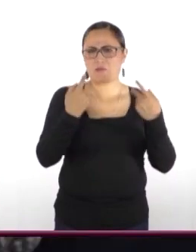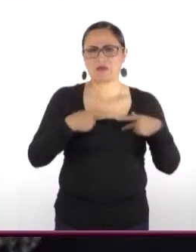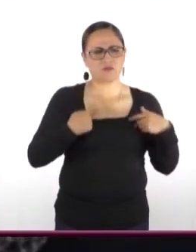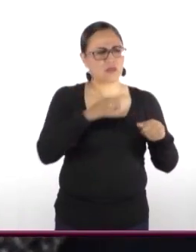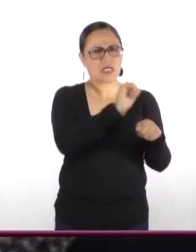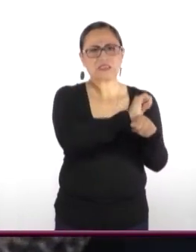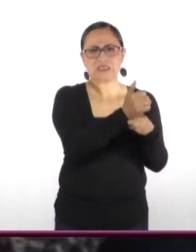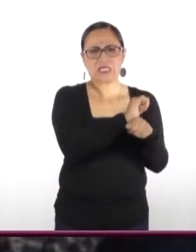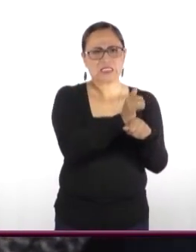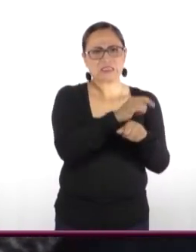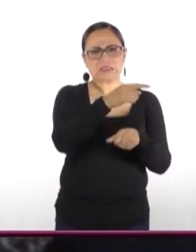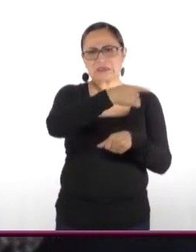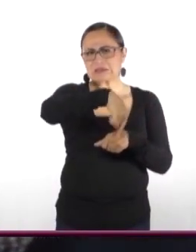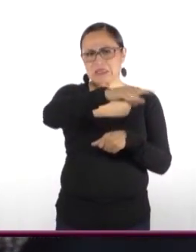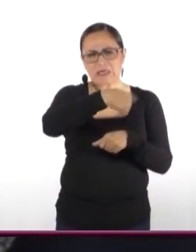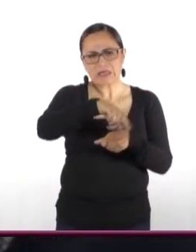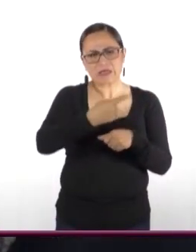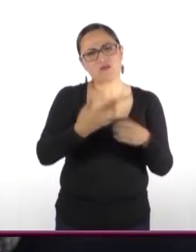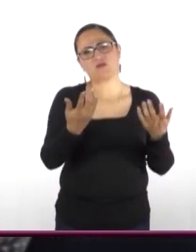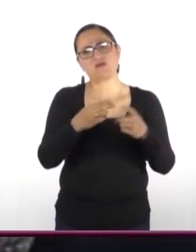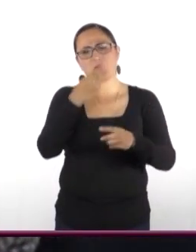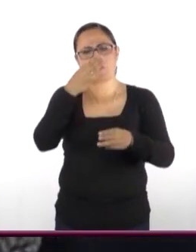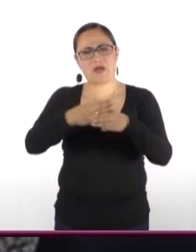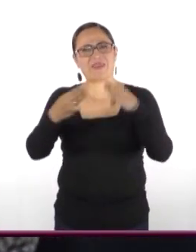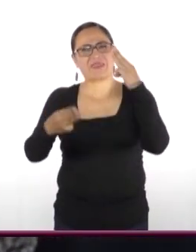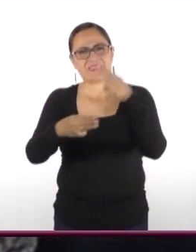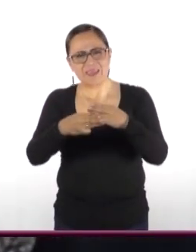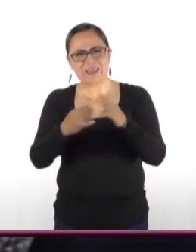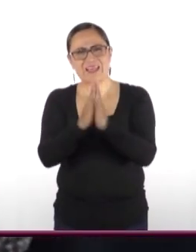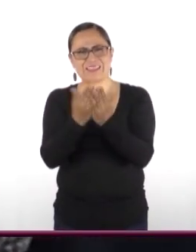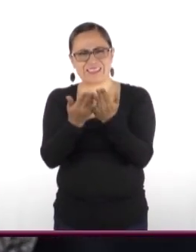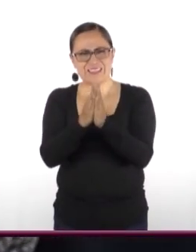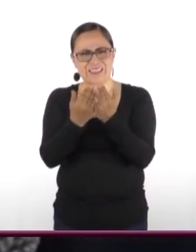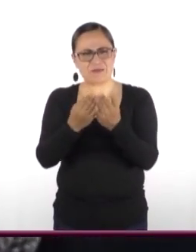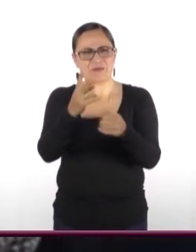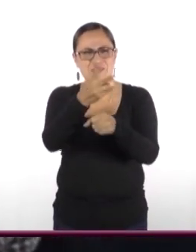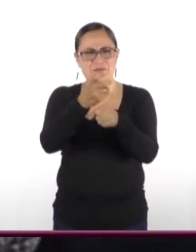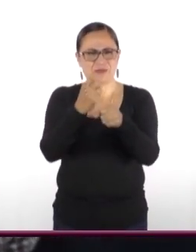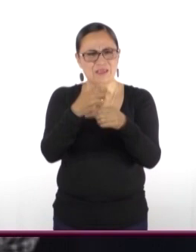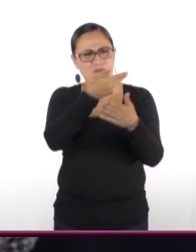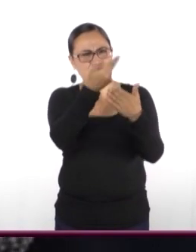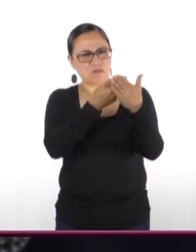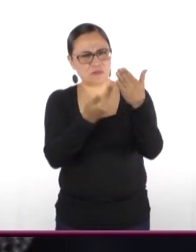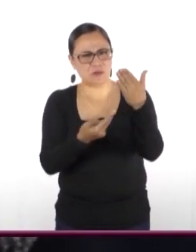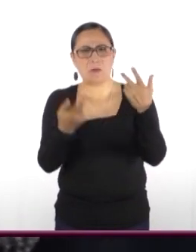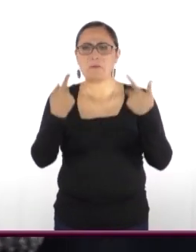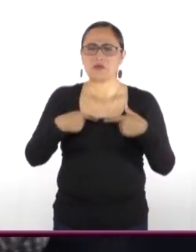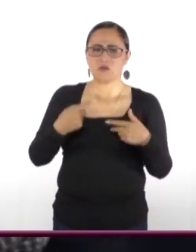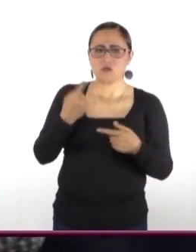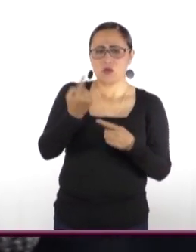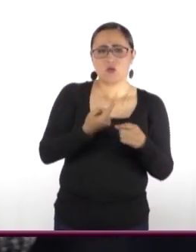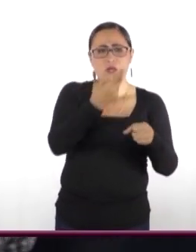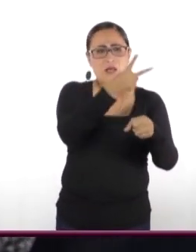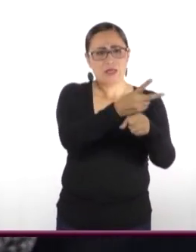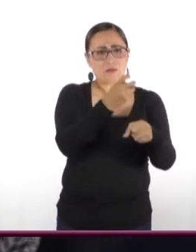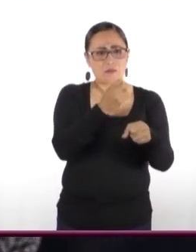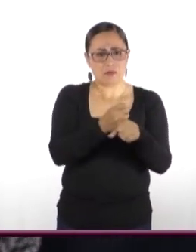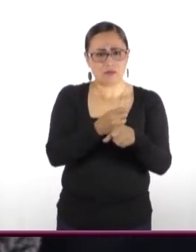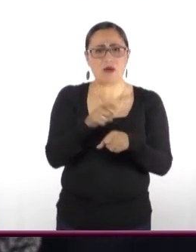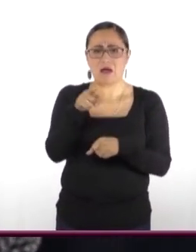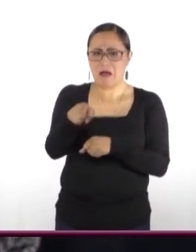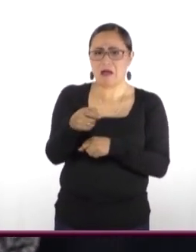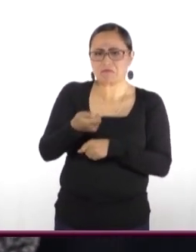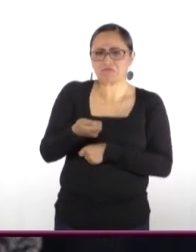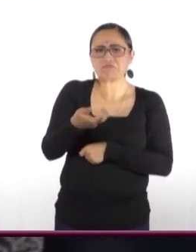que se ha hecho a varios artistas para hacer las portadas de diferentes materias, y a la persona que me invitó, pues se le ocurrió